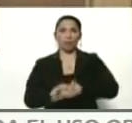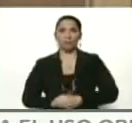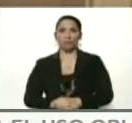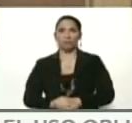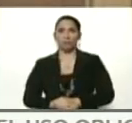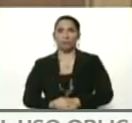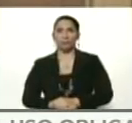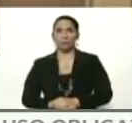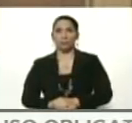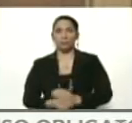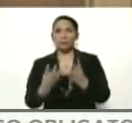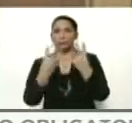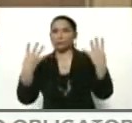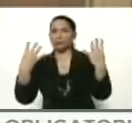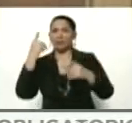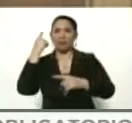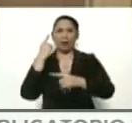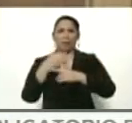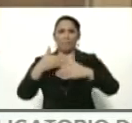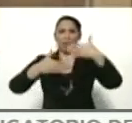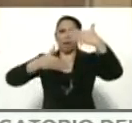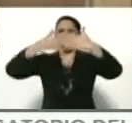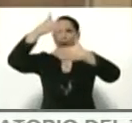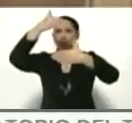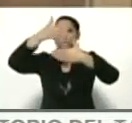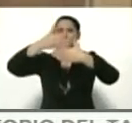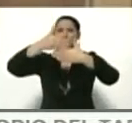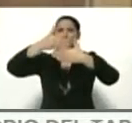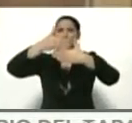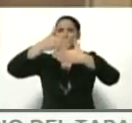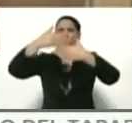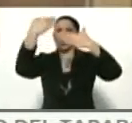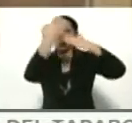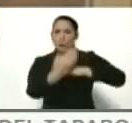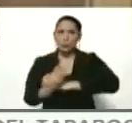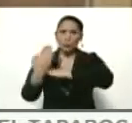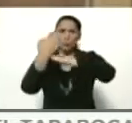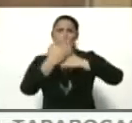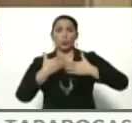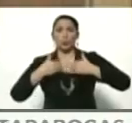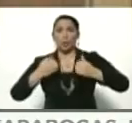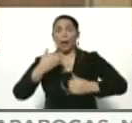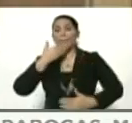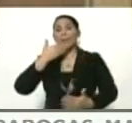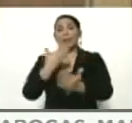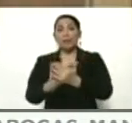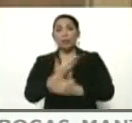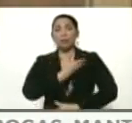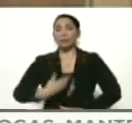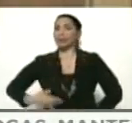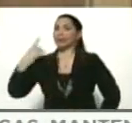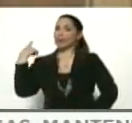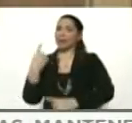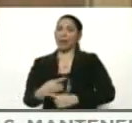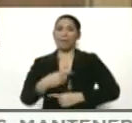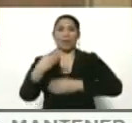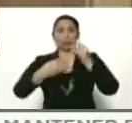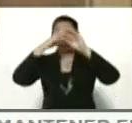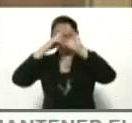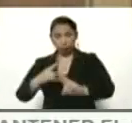el cerco, la muralla sanitaria y epidemiológica que nos ha pedido el presidente que se cumpla a